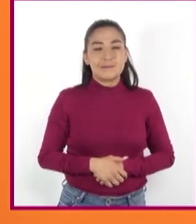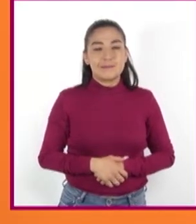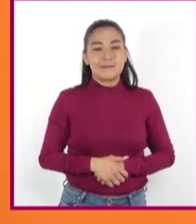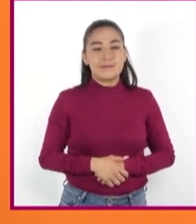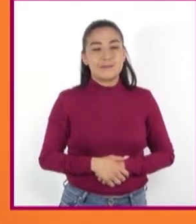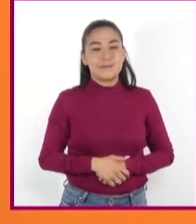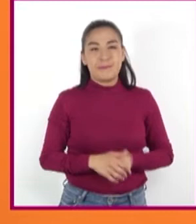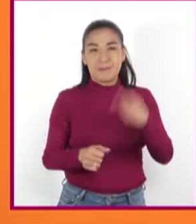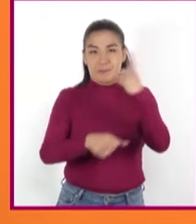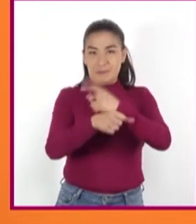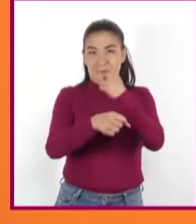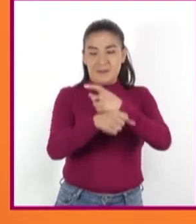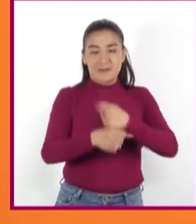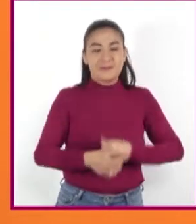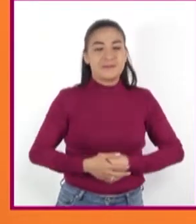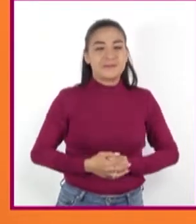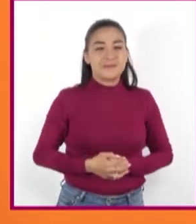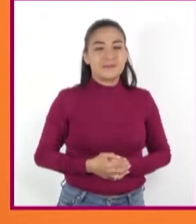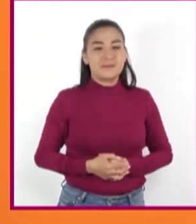Objeto 1.